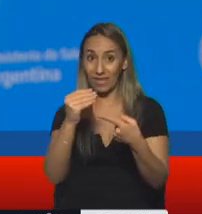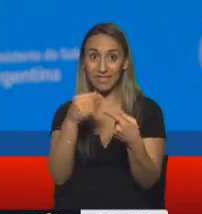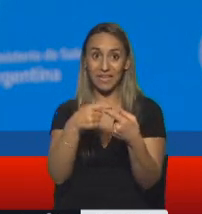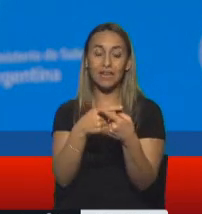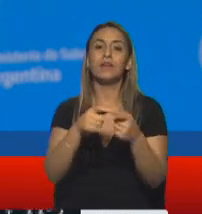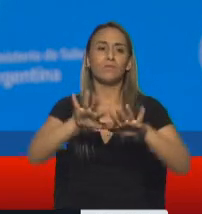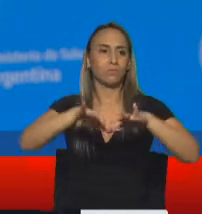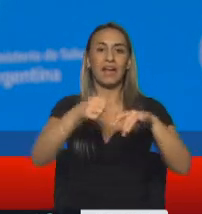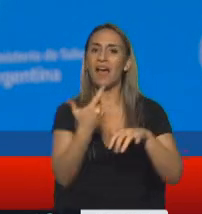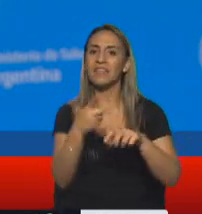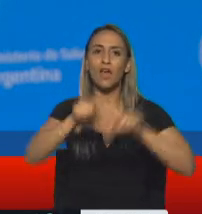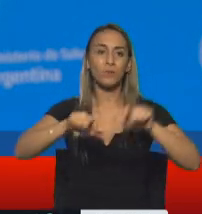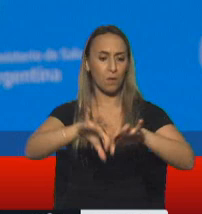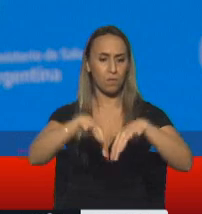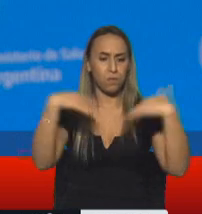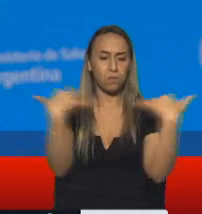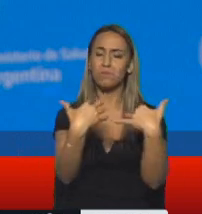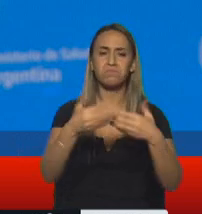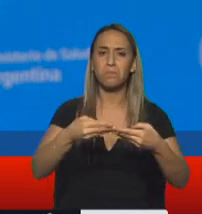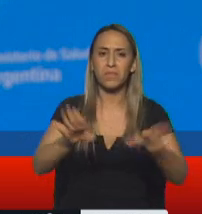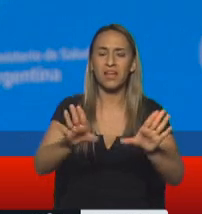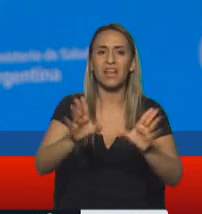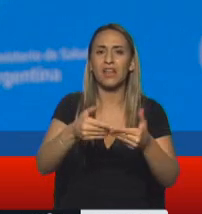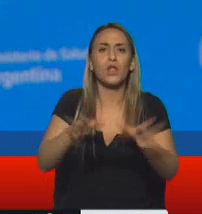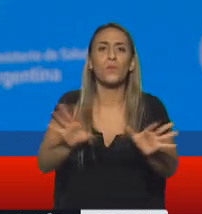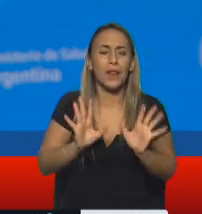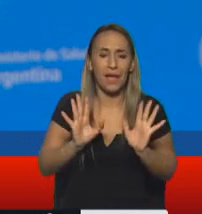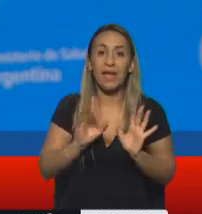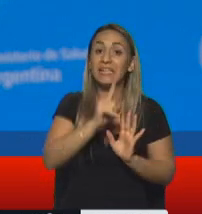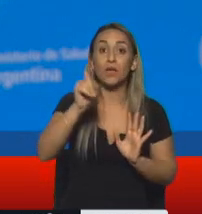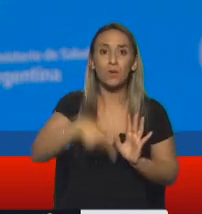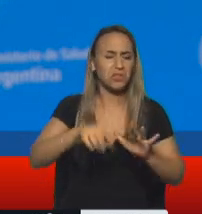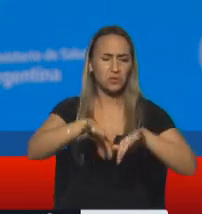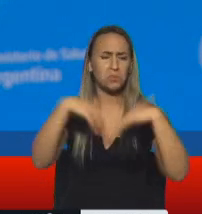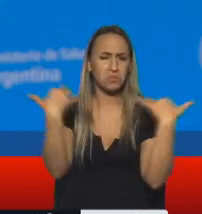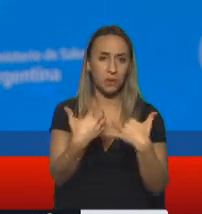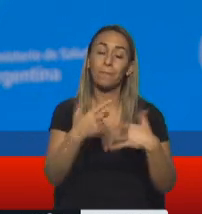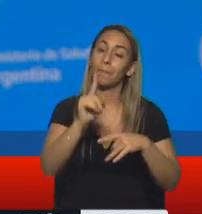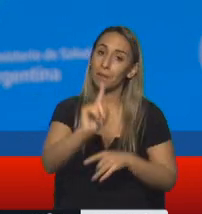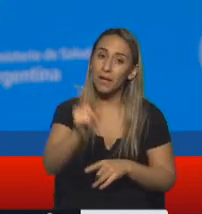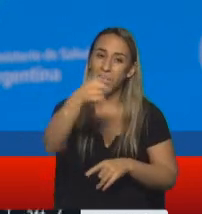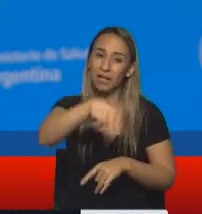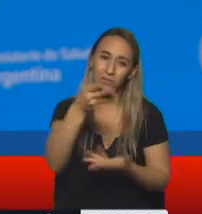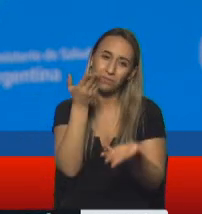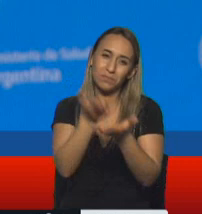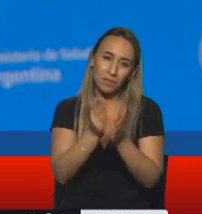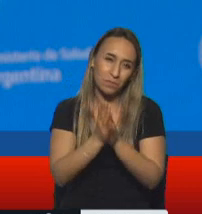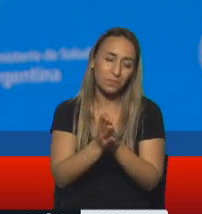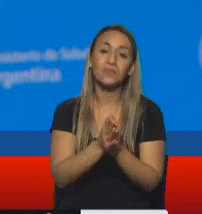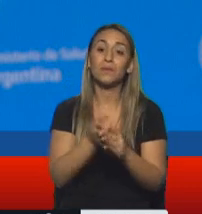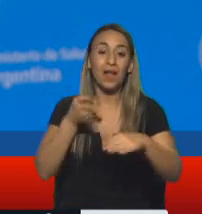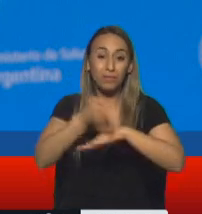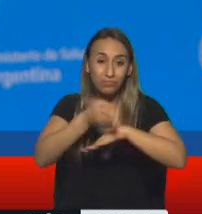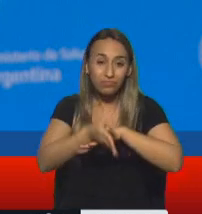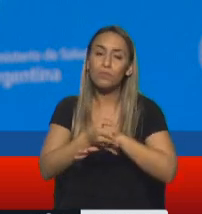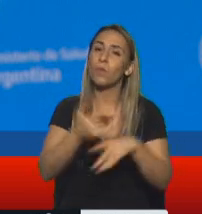en los eventos masivos al 100%, recordando una vez más la necesidad del requisito del ingreso con una dosis al menos